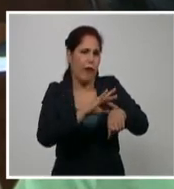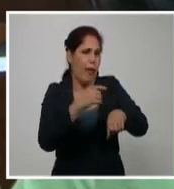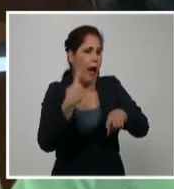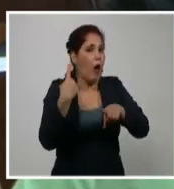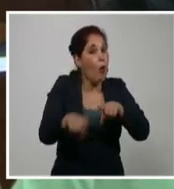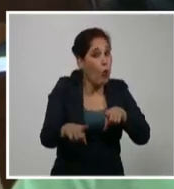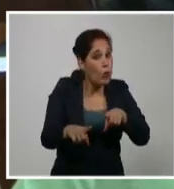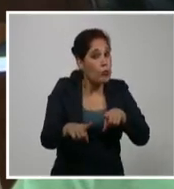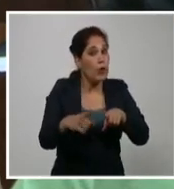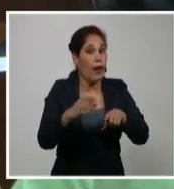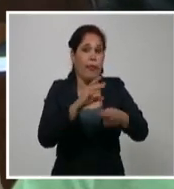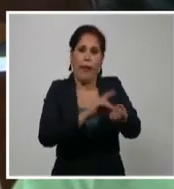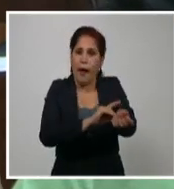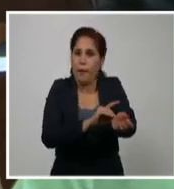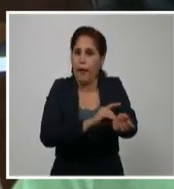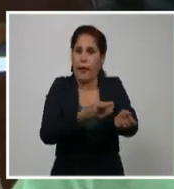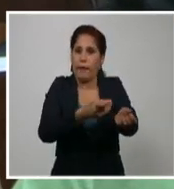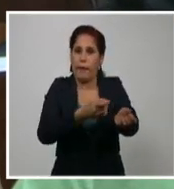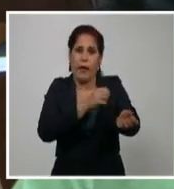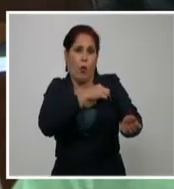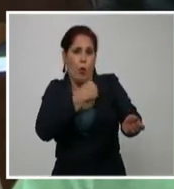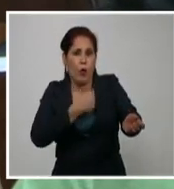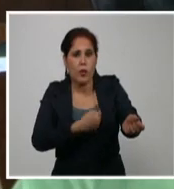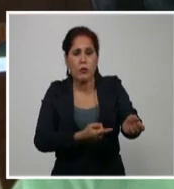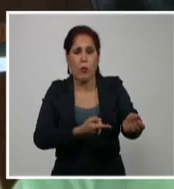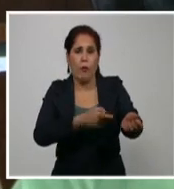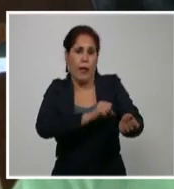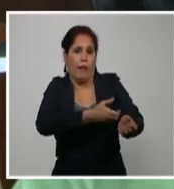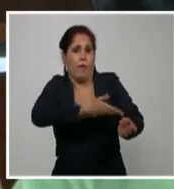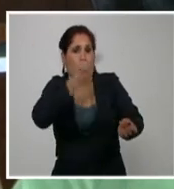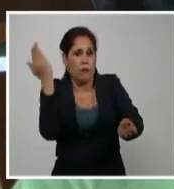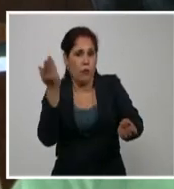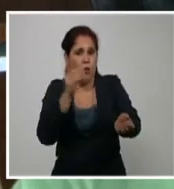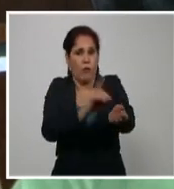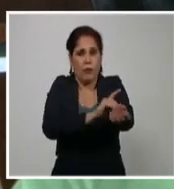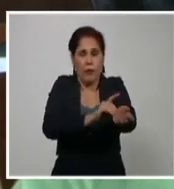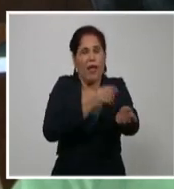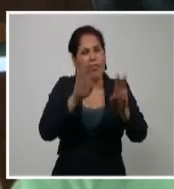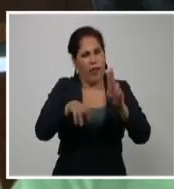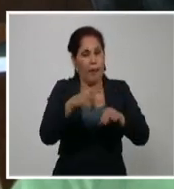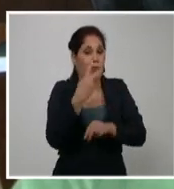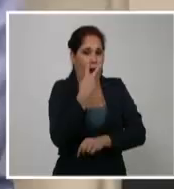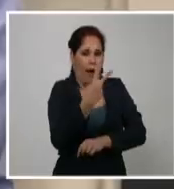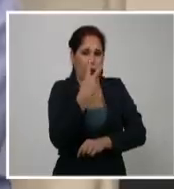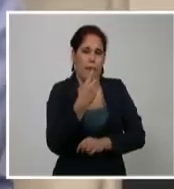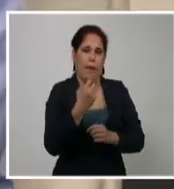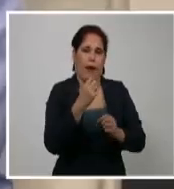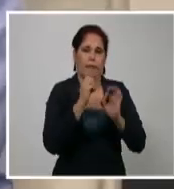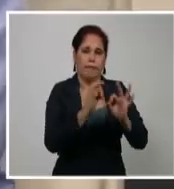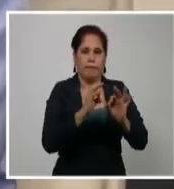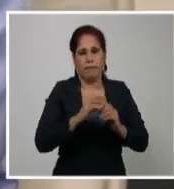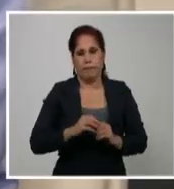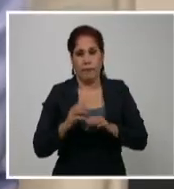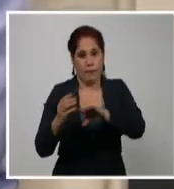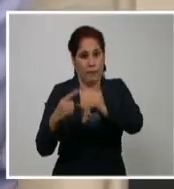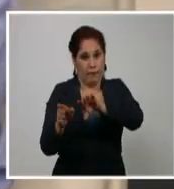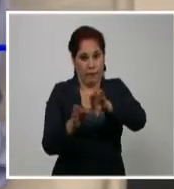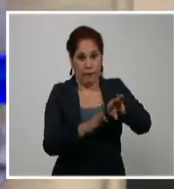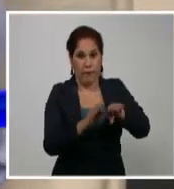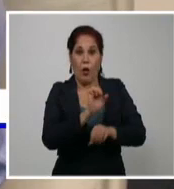porque independientemente de los síntomas que evidencien al momento del diagnóstico, requieren una vigilancia y un seguimiento más intensivo. Tenemos que lograr que